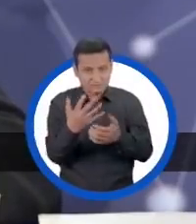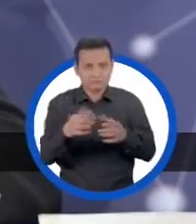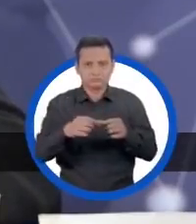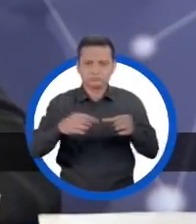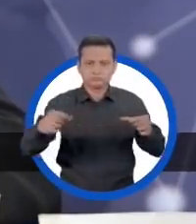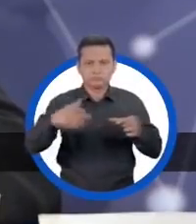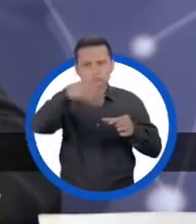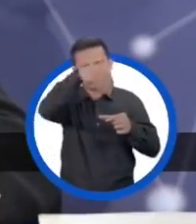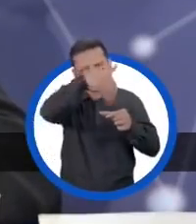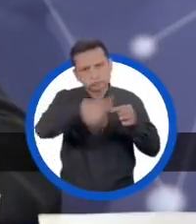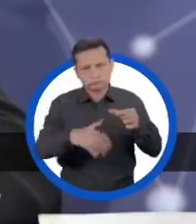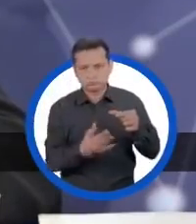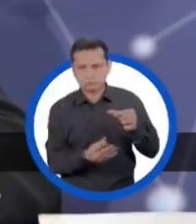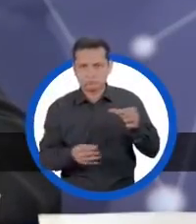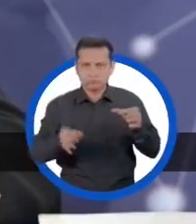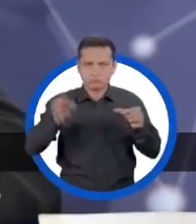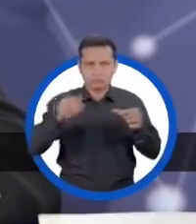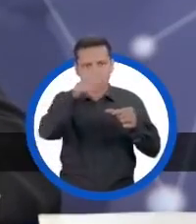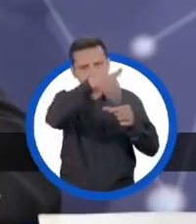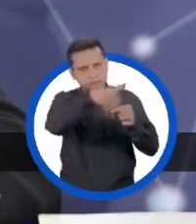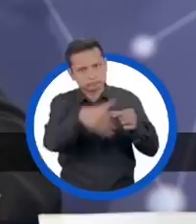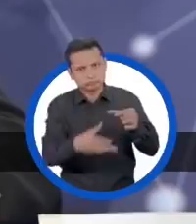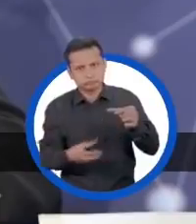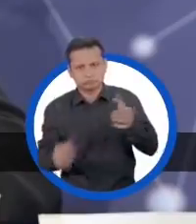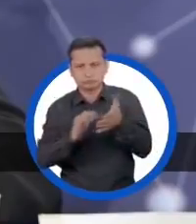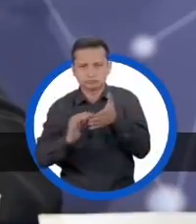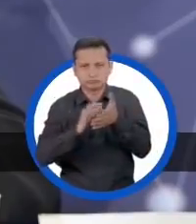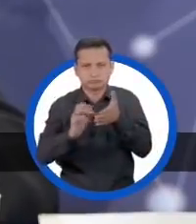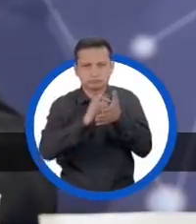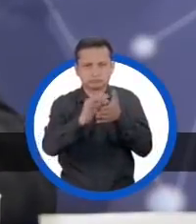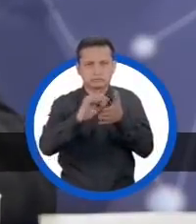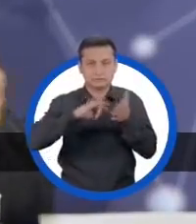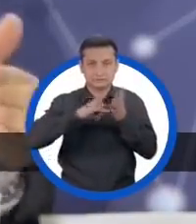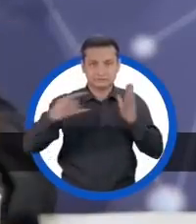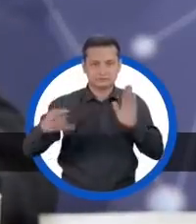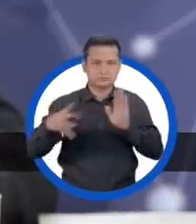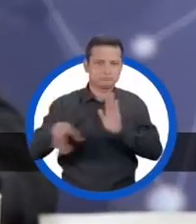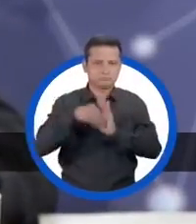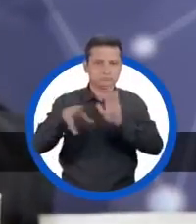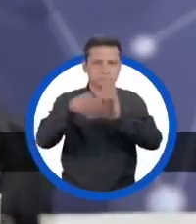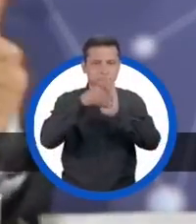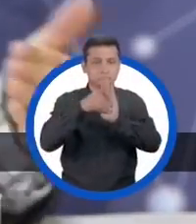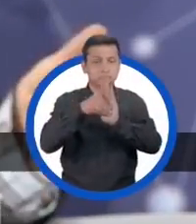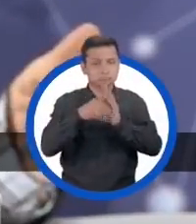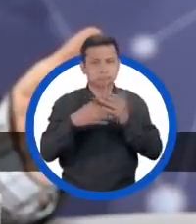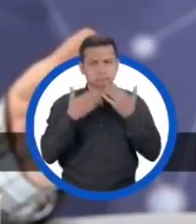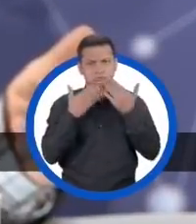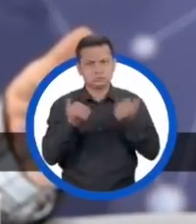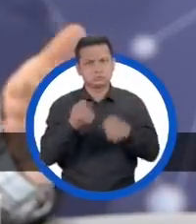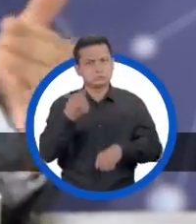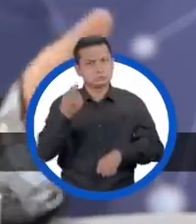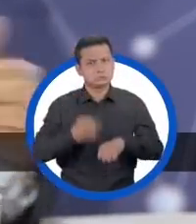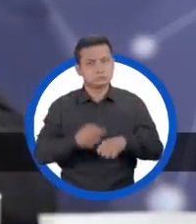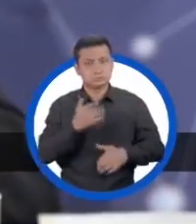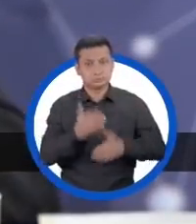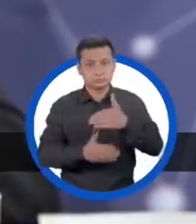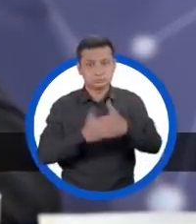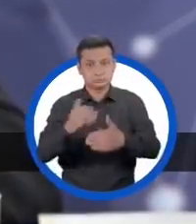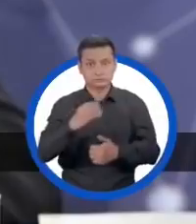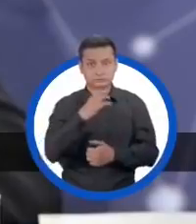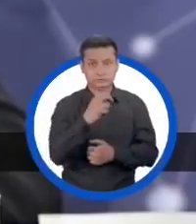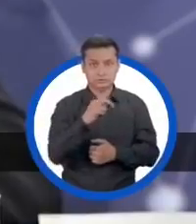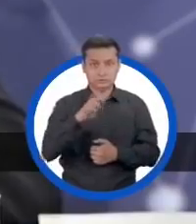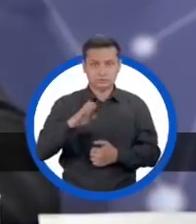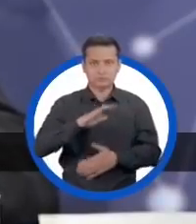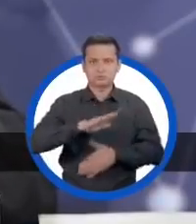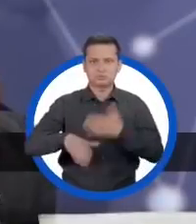actas en criterio de la misión se realizó en forma exitosa, fue un proceso acertado y como lo procesó el Consejo